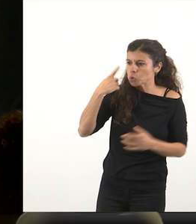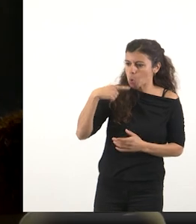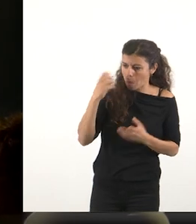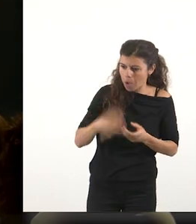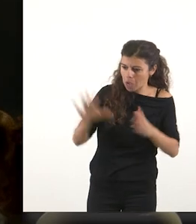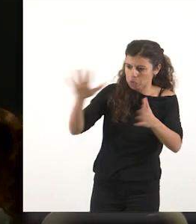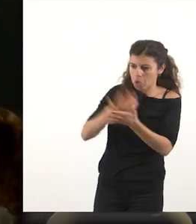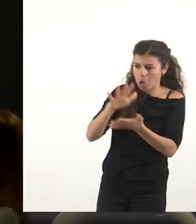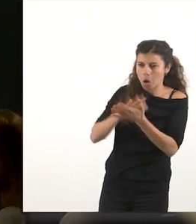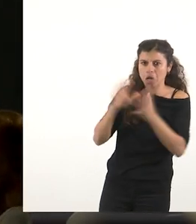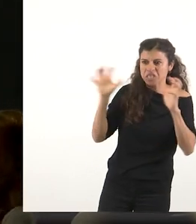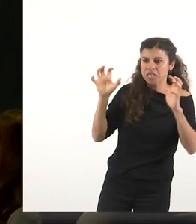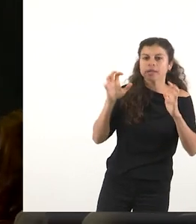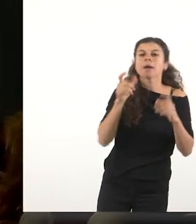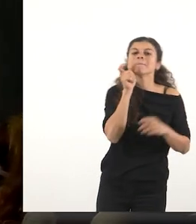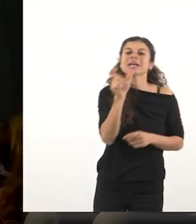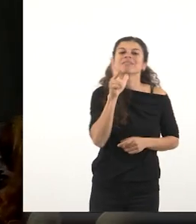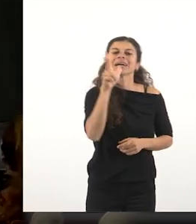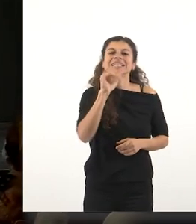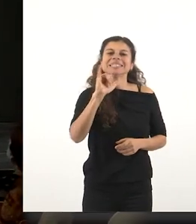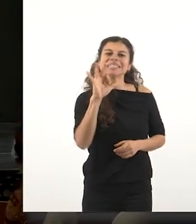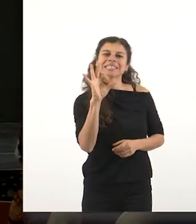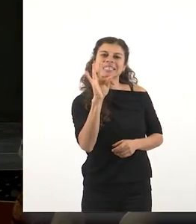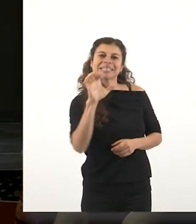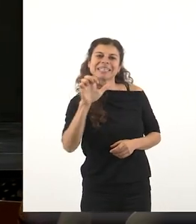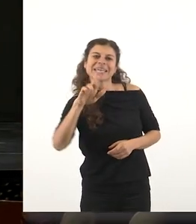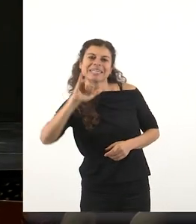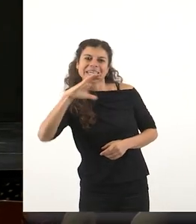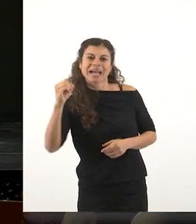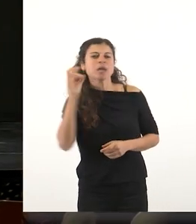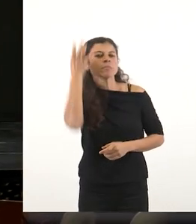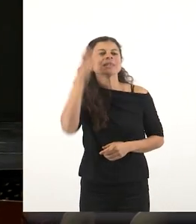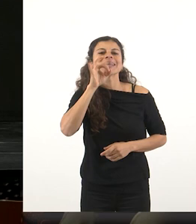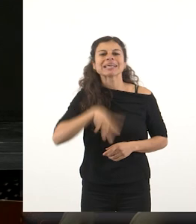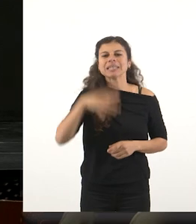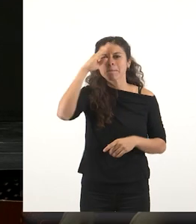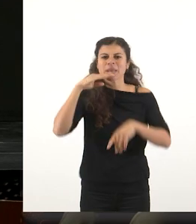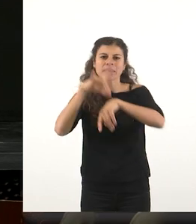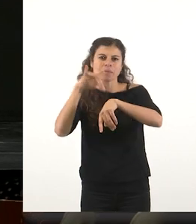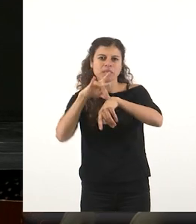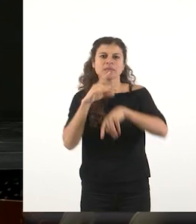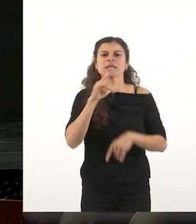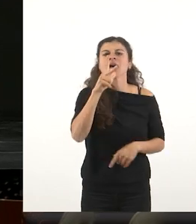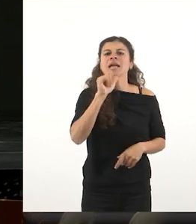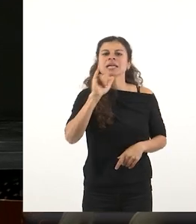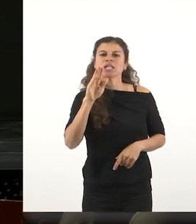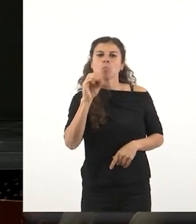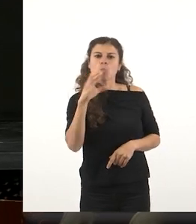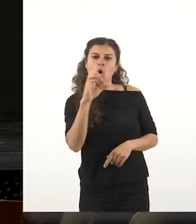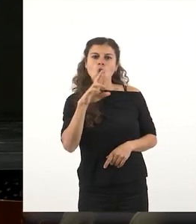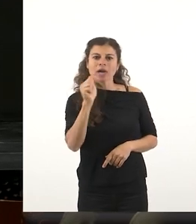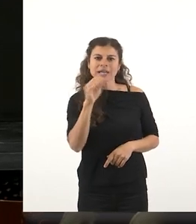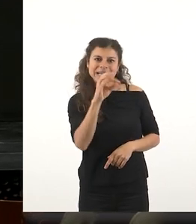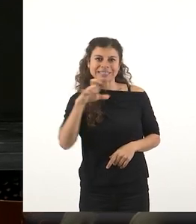colega. Qué... ¿Habéis escuchado la palabra histérica? Se la inventó Hipócrates, el padre de la medicina, una eminencia que según él estamos aquí, se sigue estudiando, que dice que las